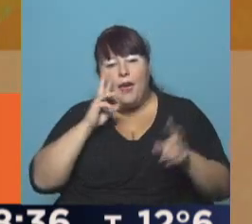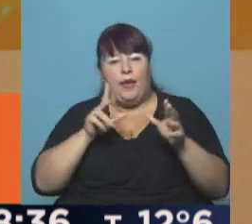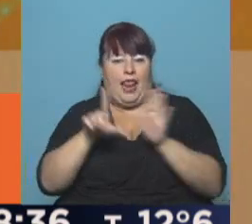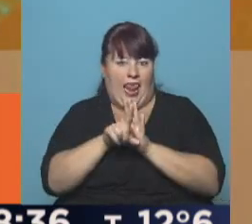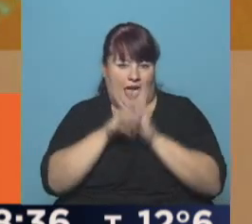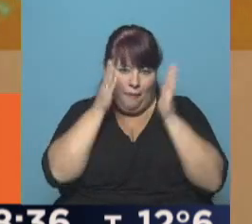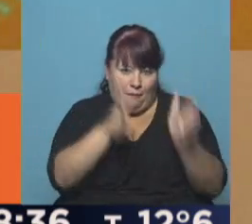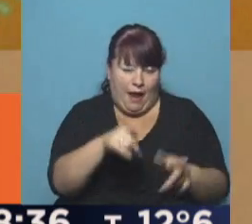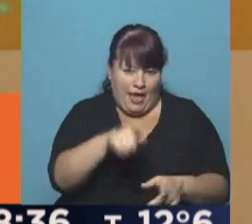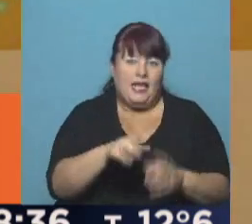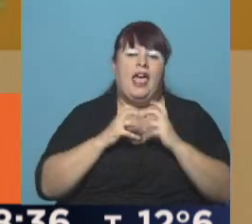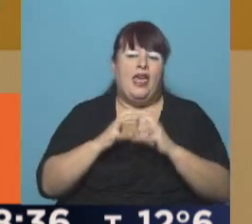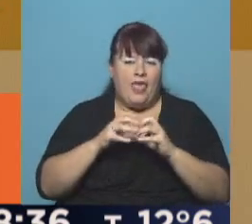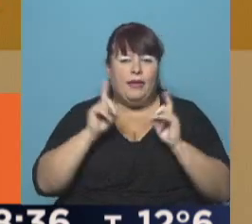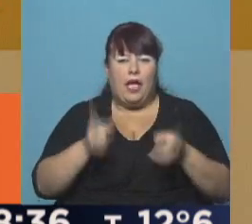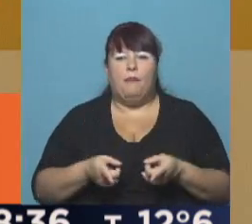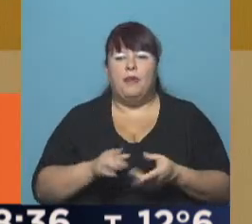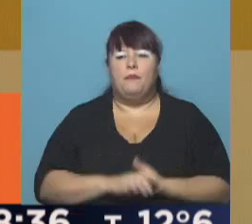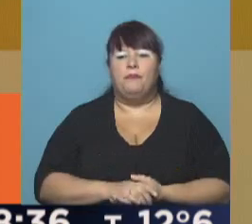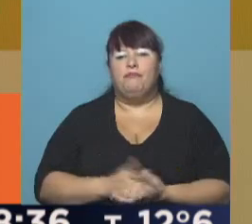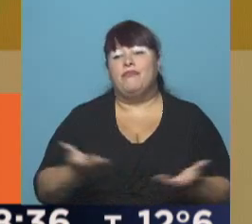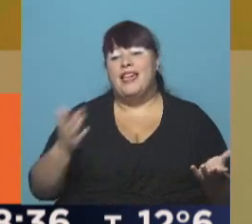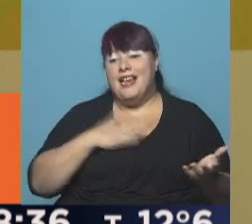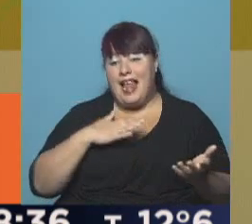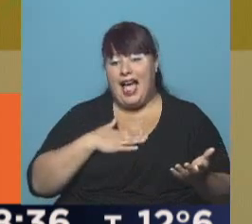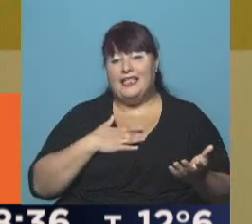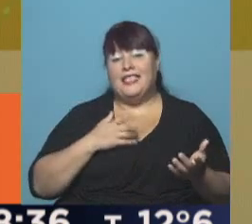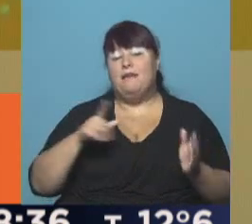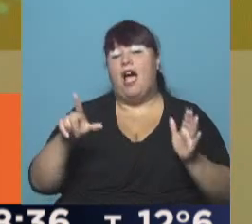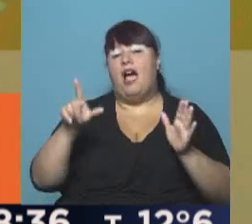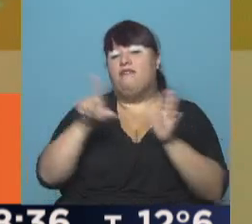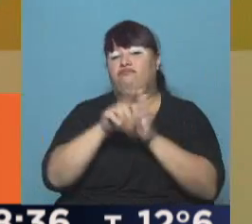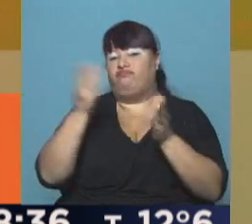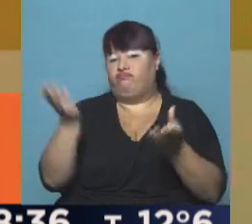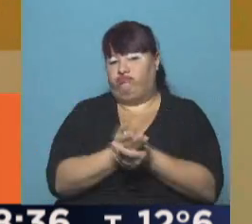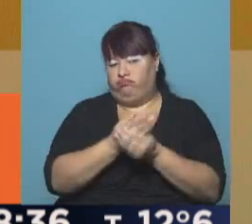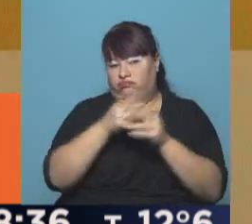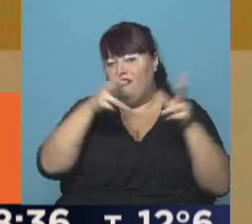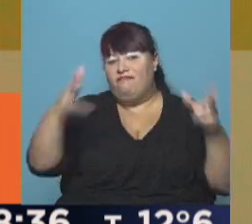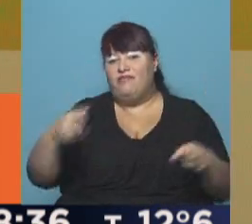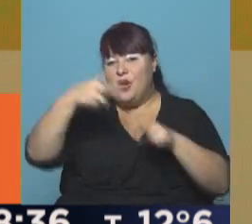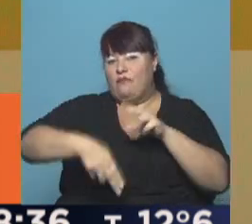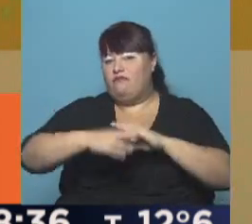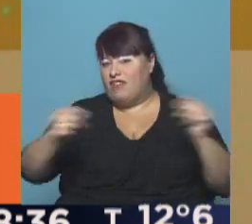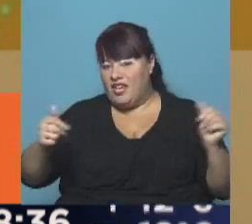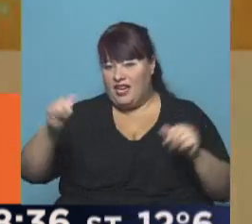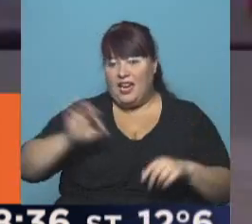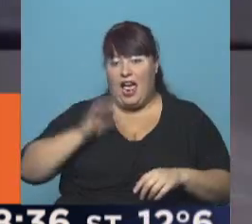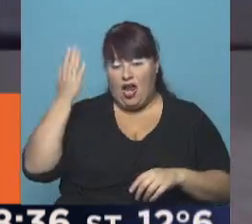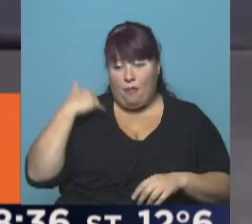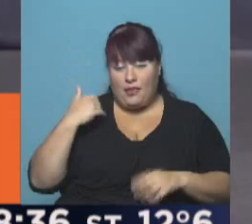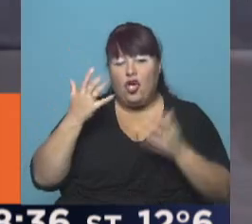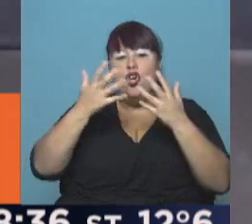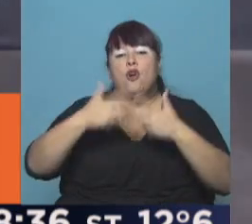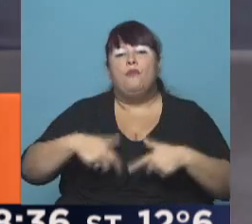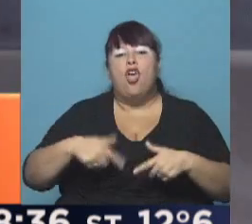está en discusión de hecho lamentablemente perdió estado parlamentario el año este el año pasado un programa